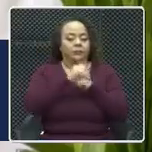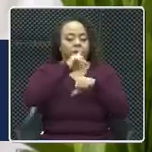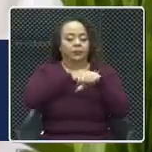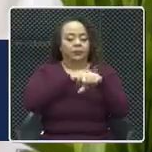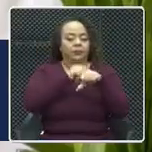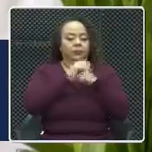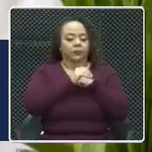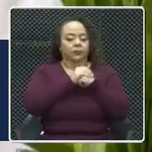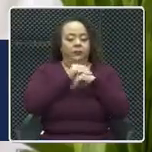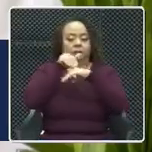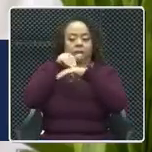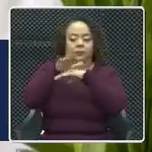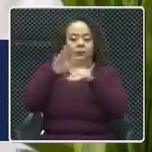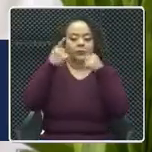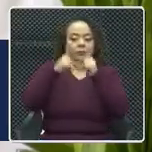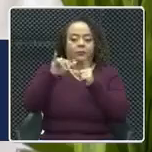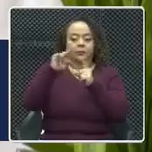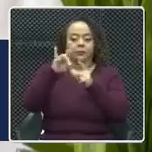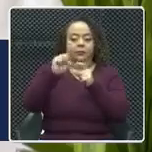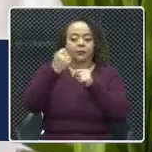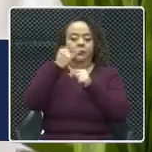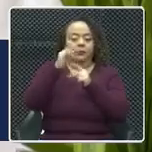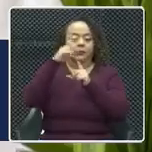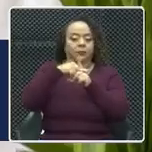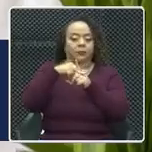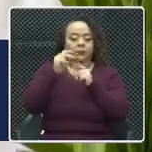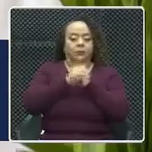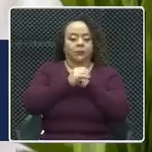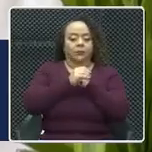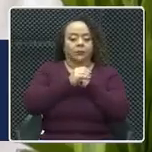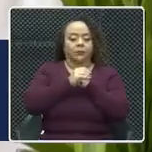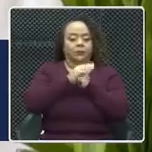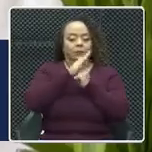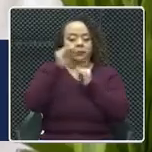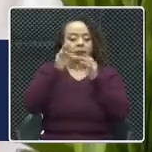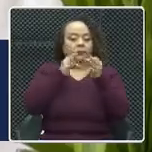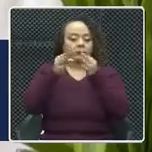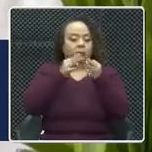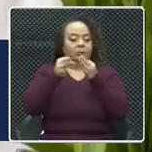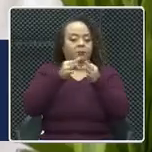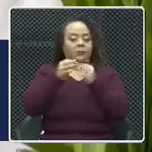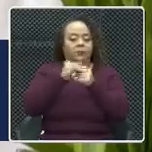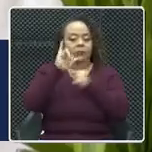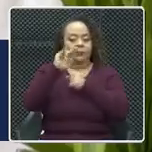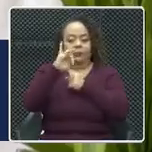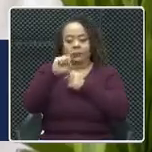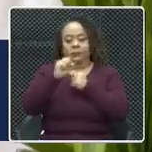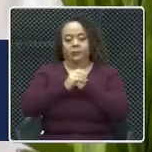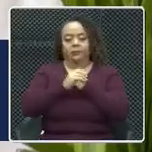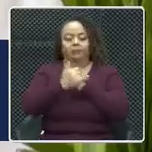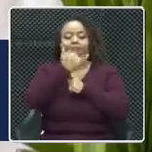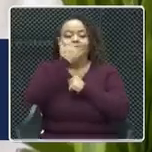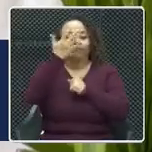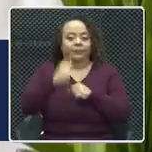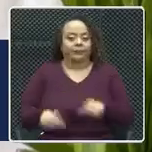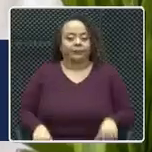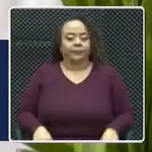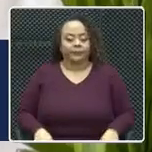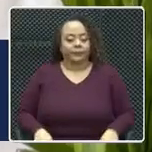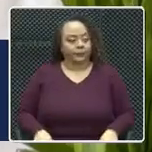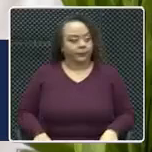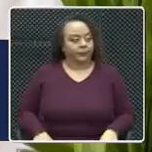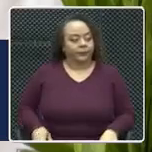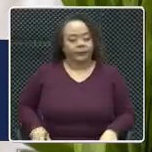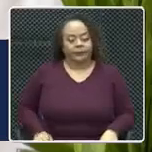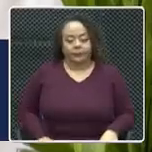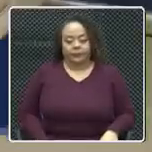hora de remitir el caso al IMSS en caso de que aplique, claro, ¿verdad? Y explicarle al IMSS qué fue lo que sucedió. Claro, si